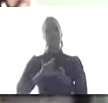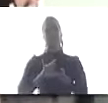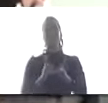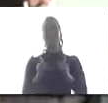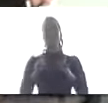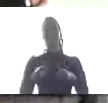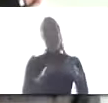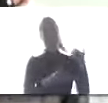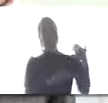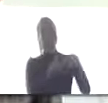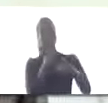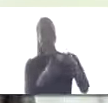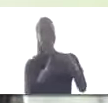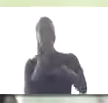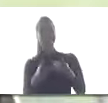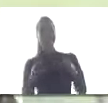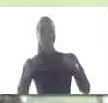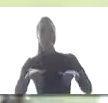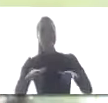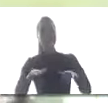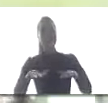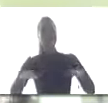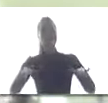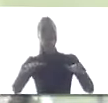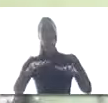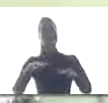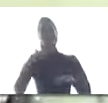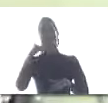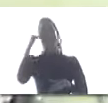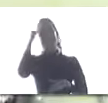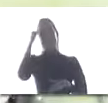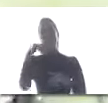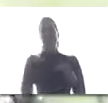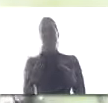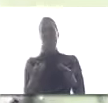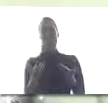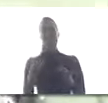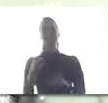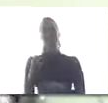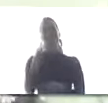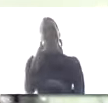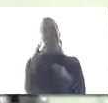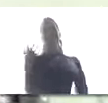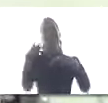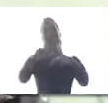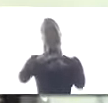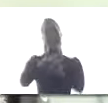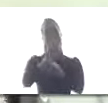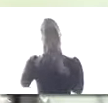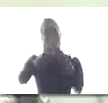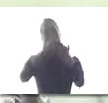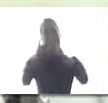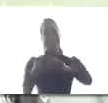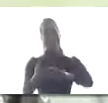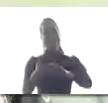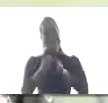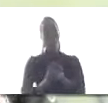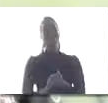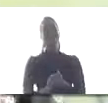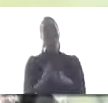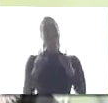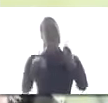muy interesantes en esta ciudad, como Red de Paz, como todas esas